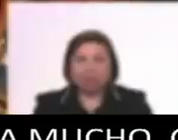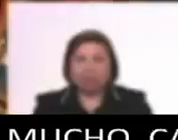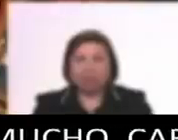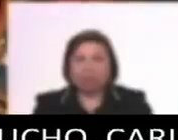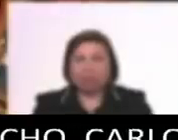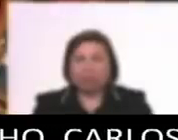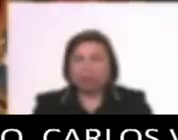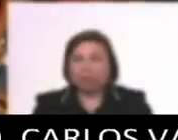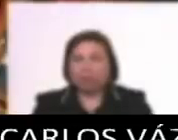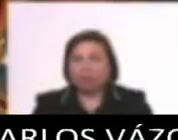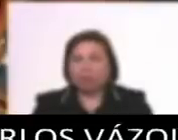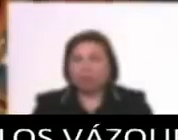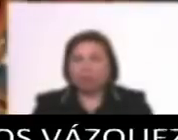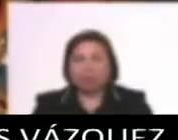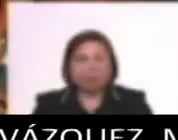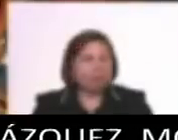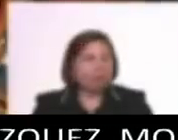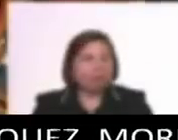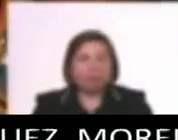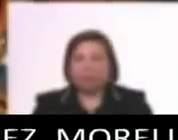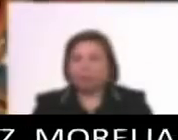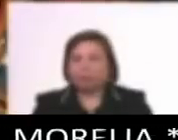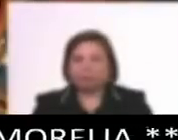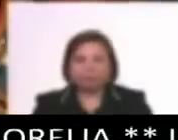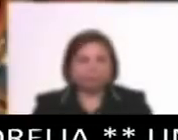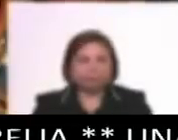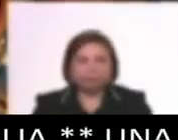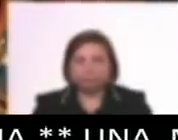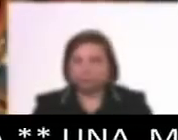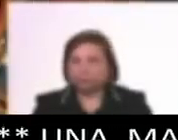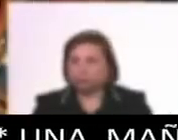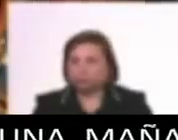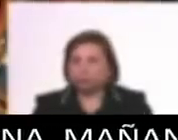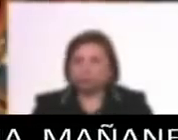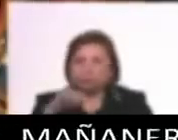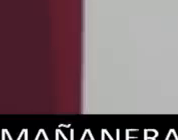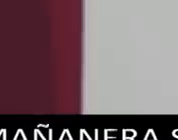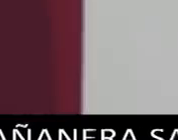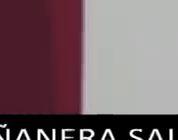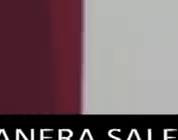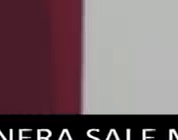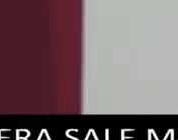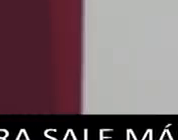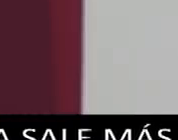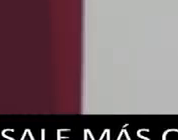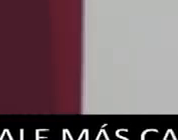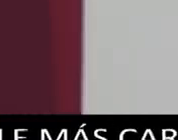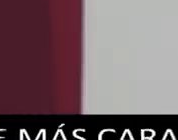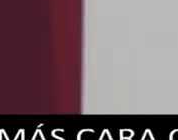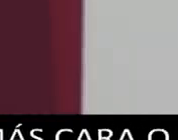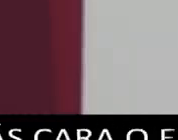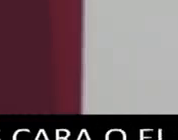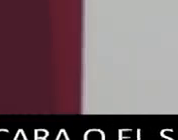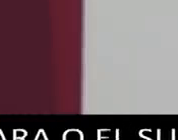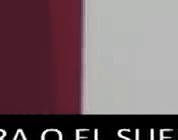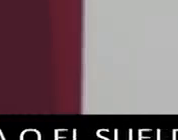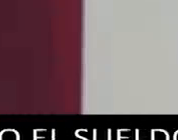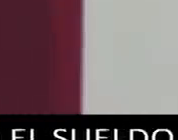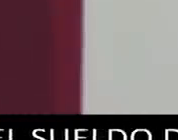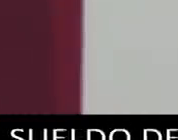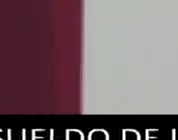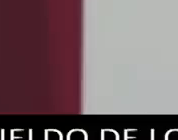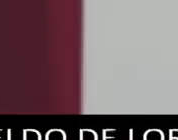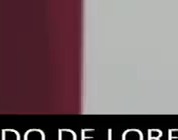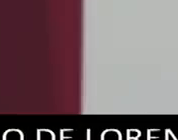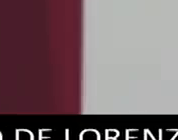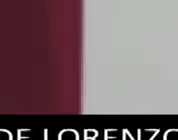gusto saludarla. ¿Cómo está? Muy buenas tardes. ¿Qué tal? ¿Cómo estás, Oscar? Al pueblo mexicano. Gracias por esta